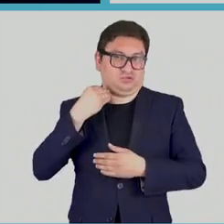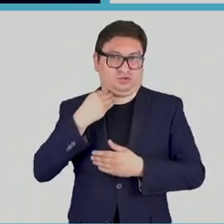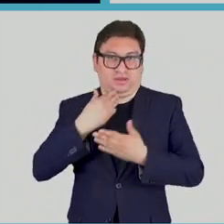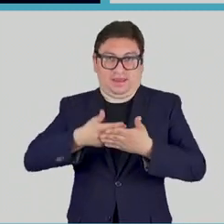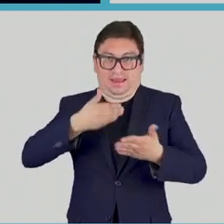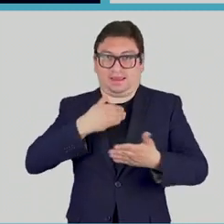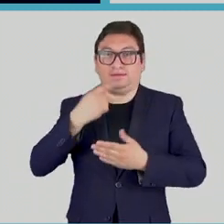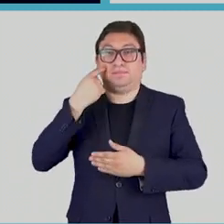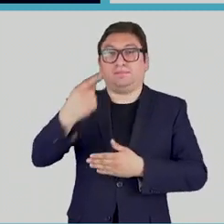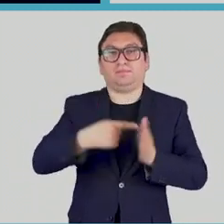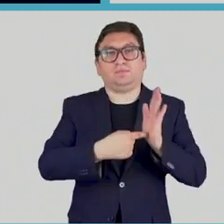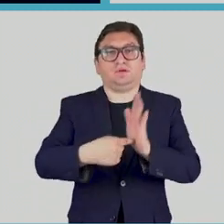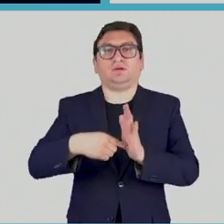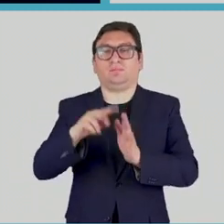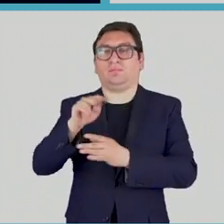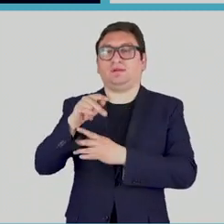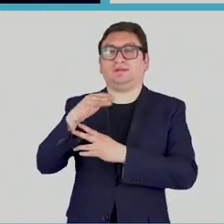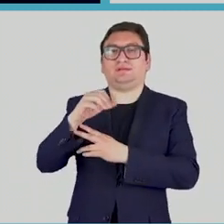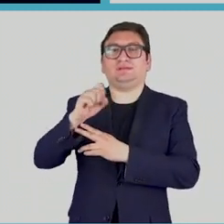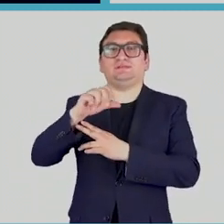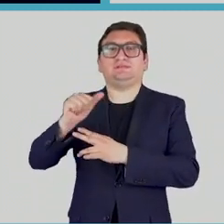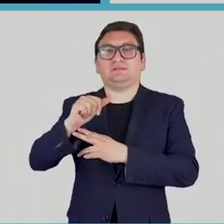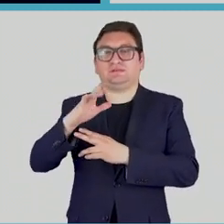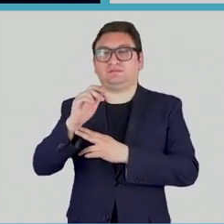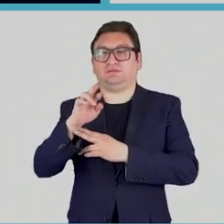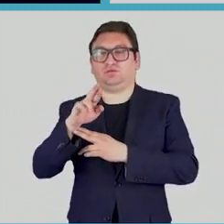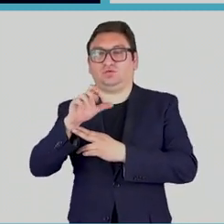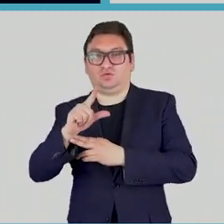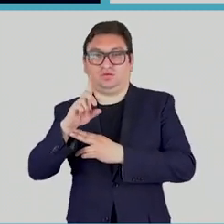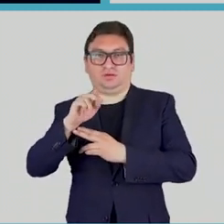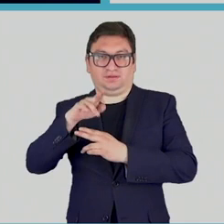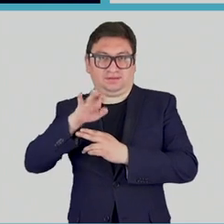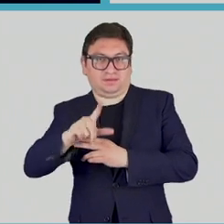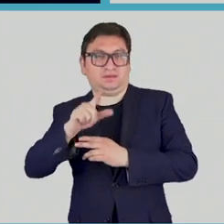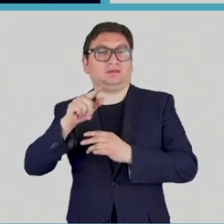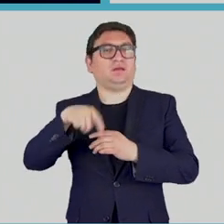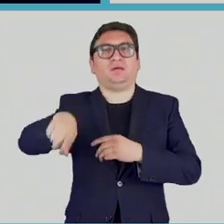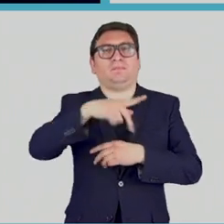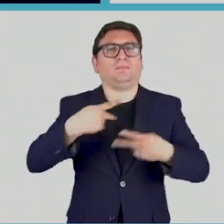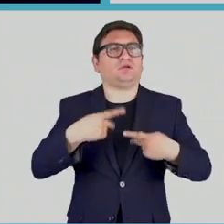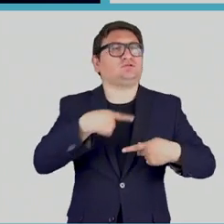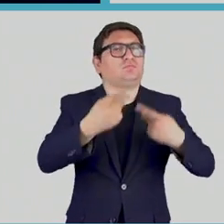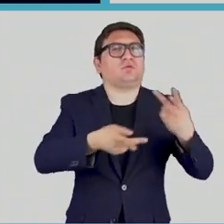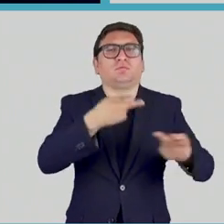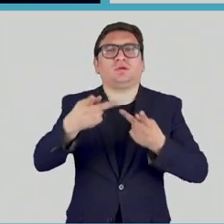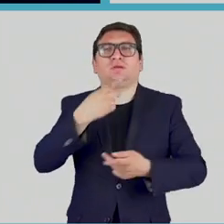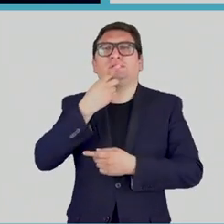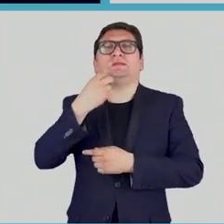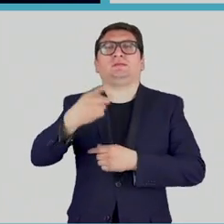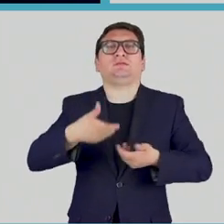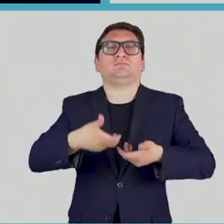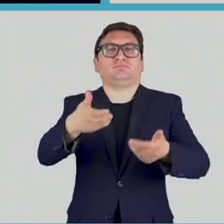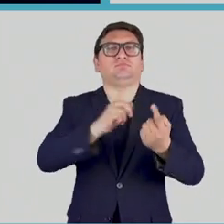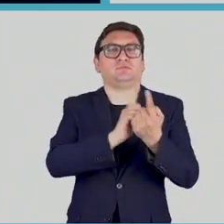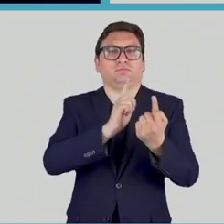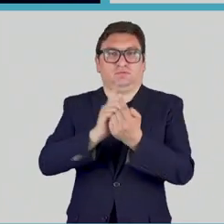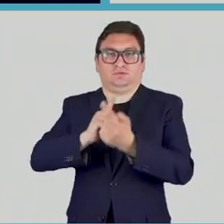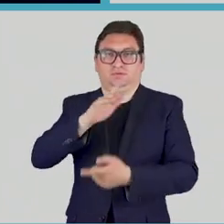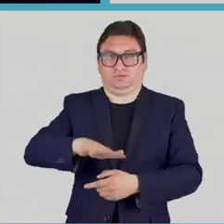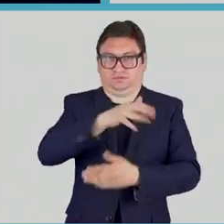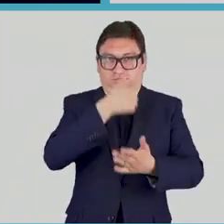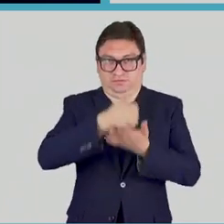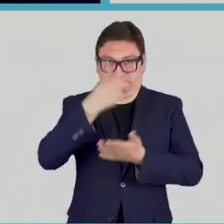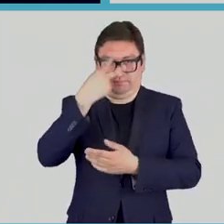le invitamos a ver qué le dijeron a Vanessa a chirulo y a Daniel Esquivel algunas personas con las que platicaron en las calles